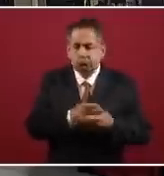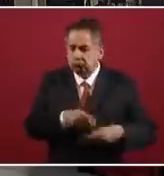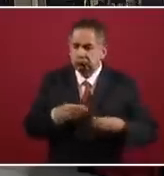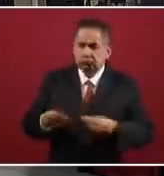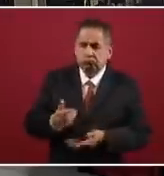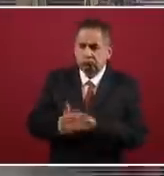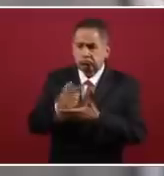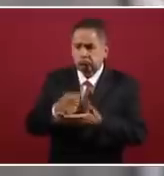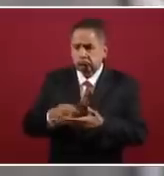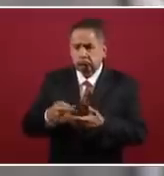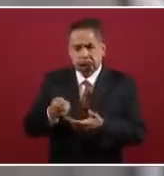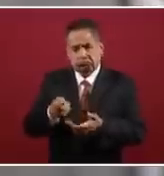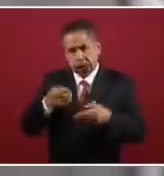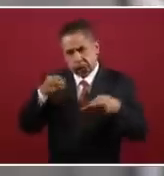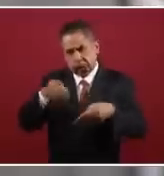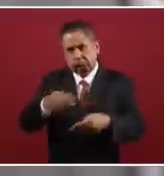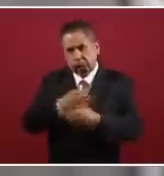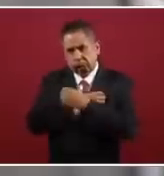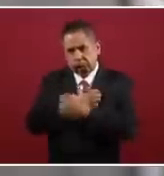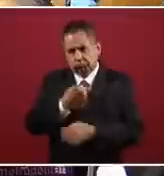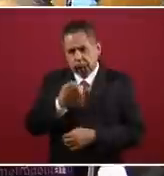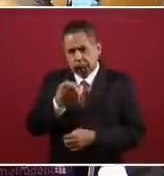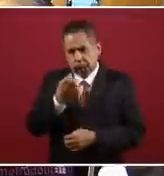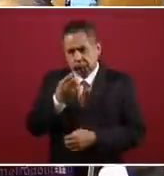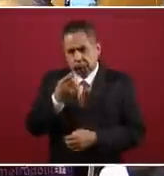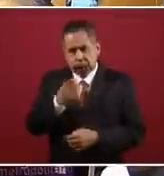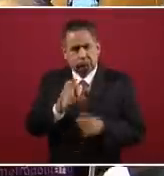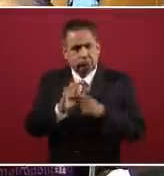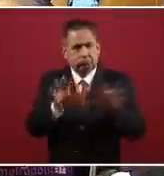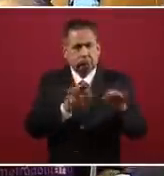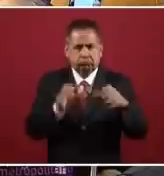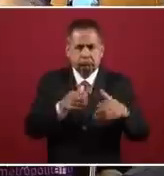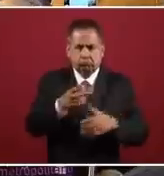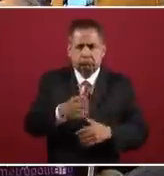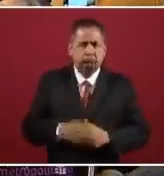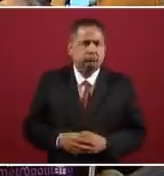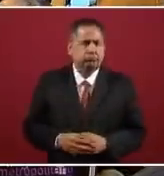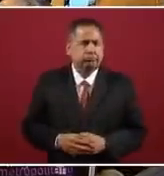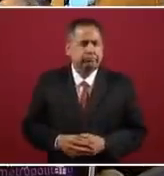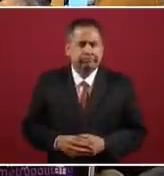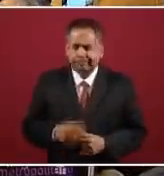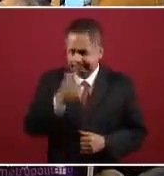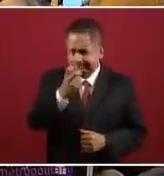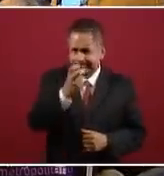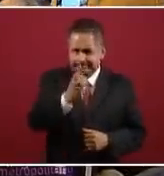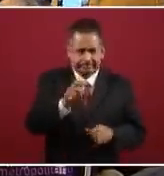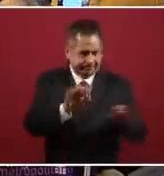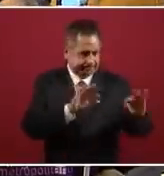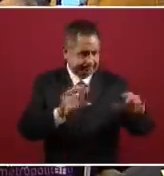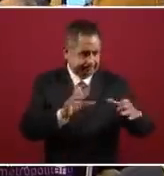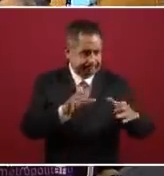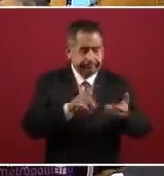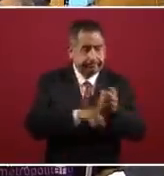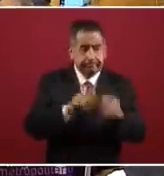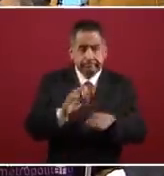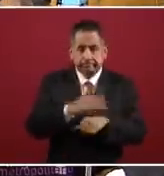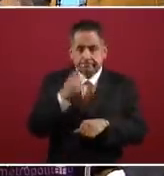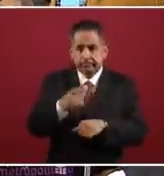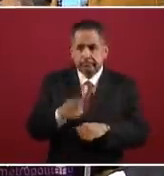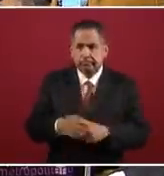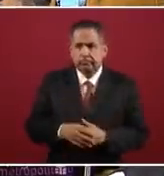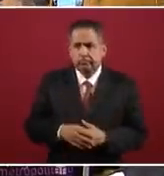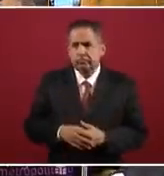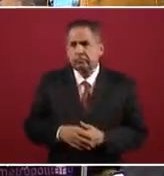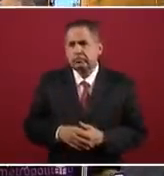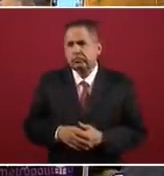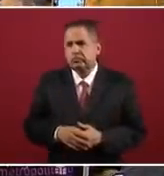Sí. Nada interesa más a los, sí, padres que la educación. Eso. Eso. Es comité de gastos. Sí. Ese comité. ¿Por qué? Porque no hay